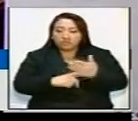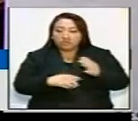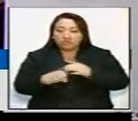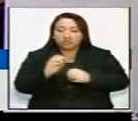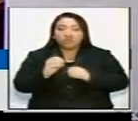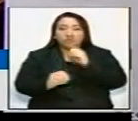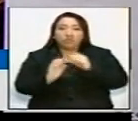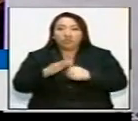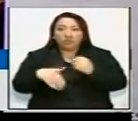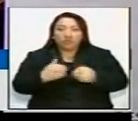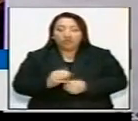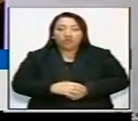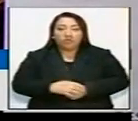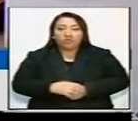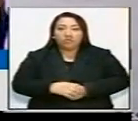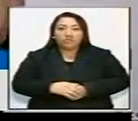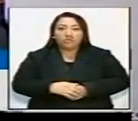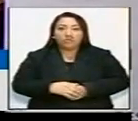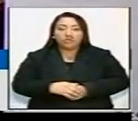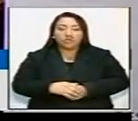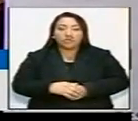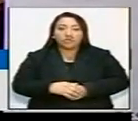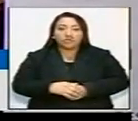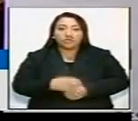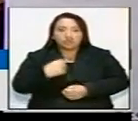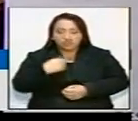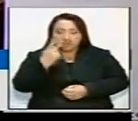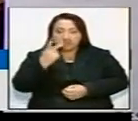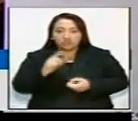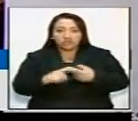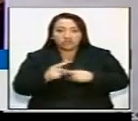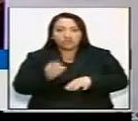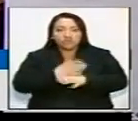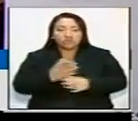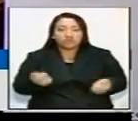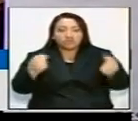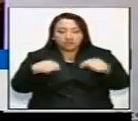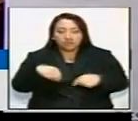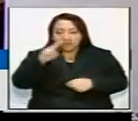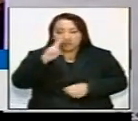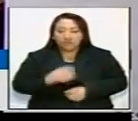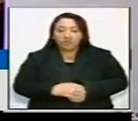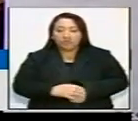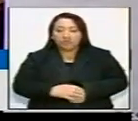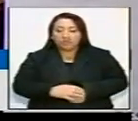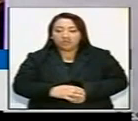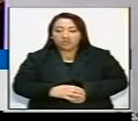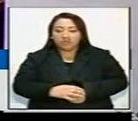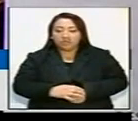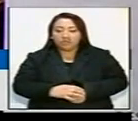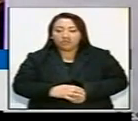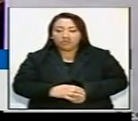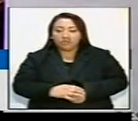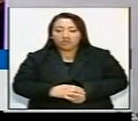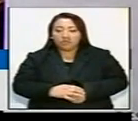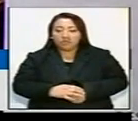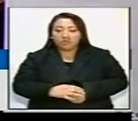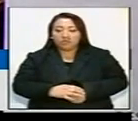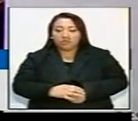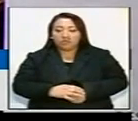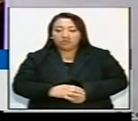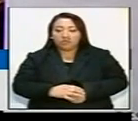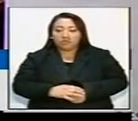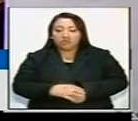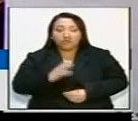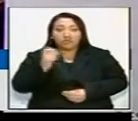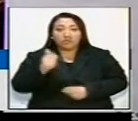sus reformas, por su agenda que he visto desde que he llegado acá en Perú, y creo que está abarcando